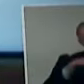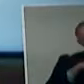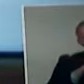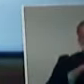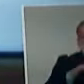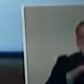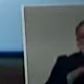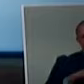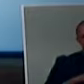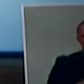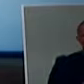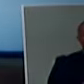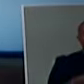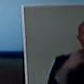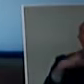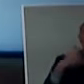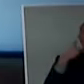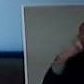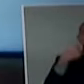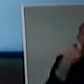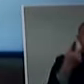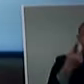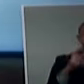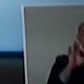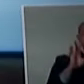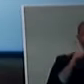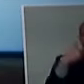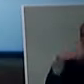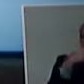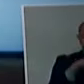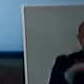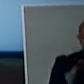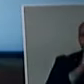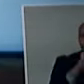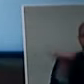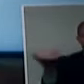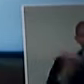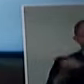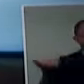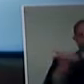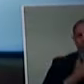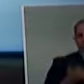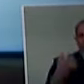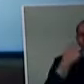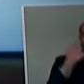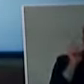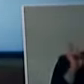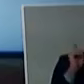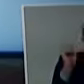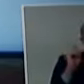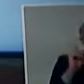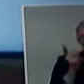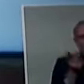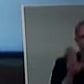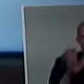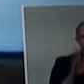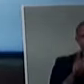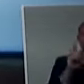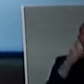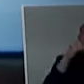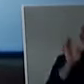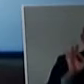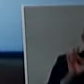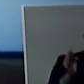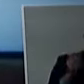estaciones meteorológicas del país también lo muestra, porque aquí tenemos los vientos. Este es un mapa técnico, pero los vientos, esta es la